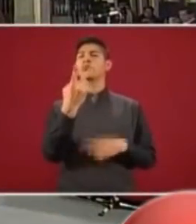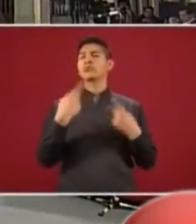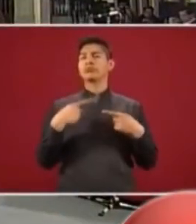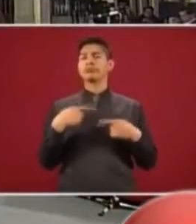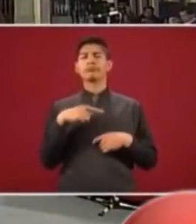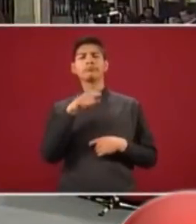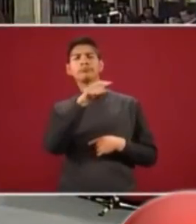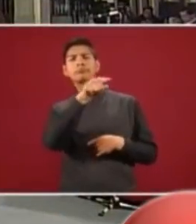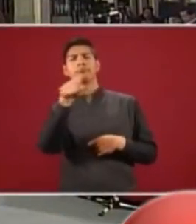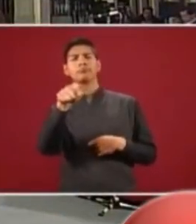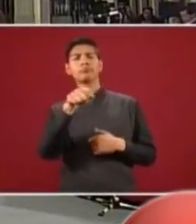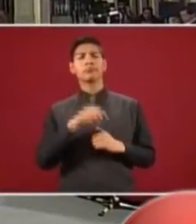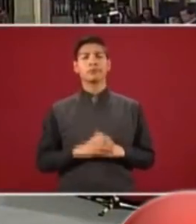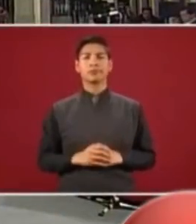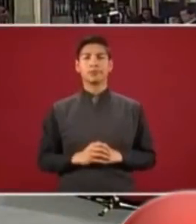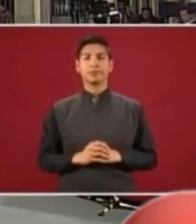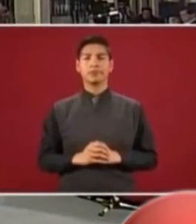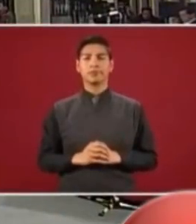Ustedes dos.